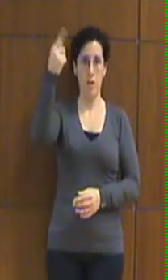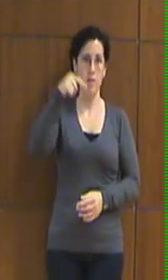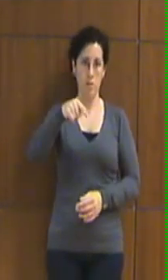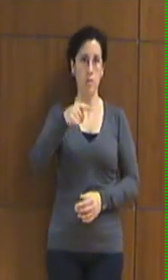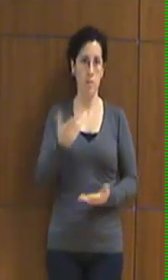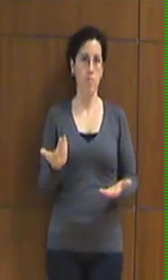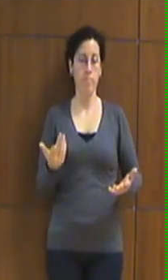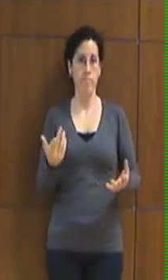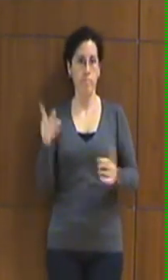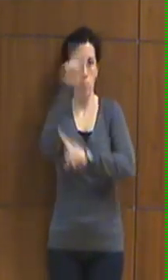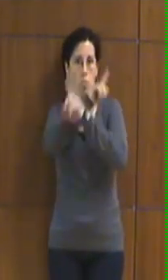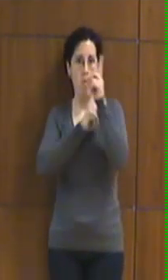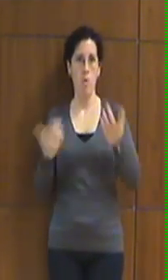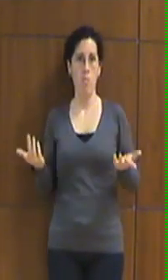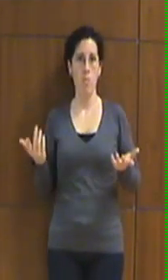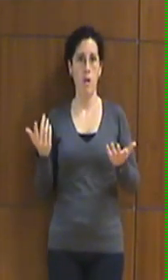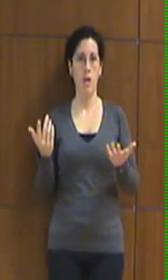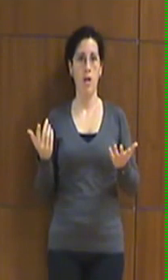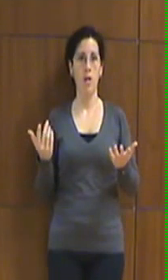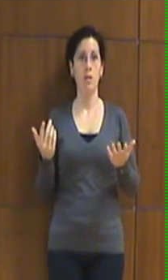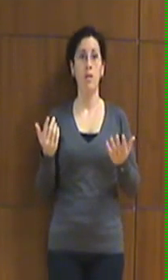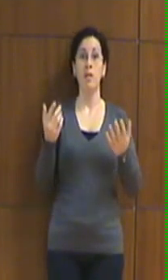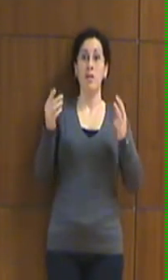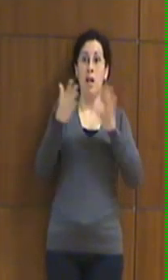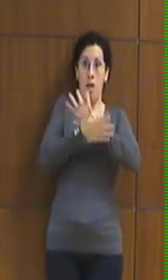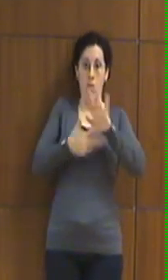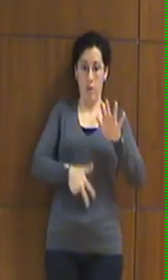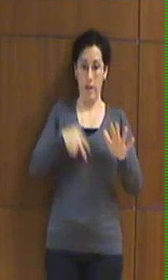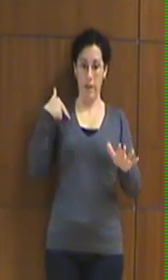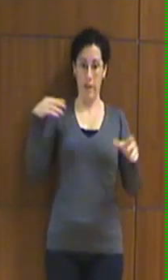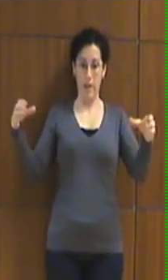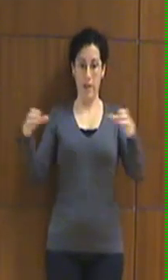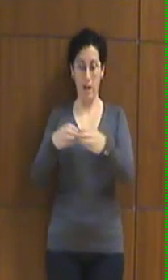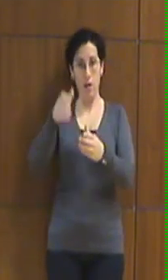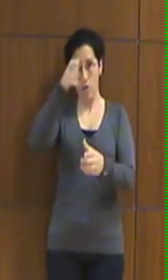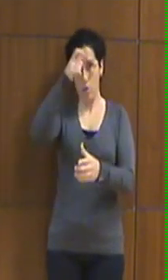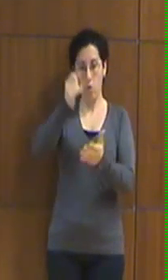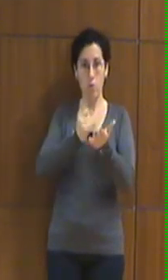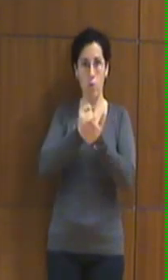general en el mundo rural, pero ya si te vas a las personas con discapacidad te puedes morir.